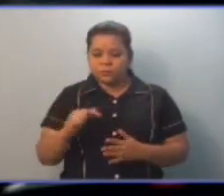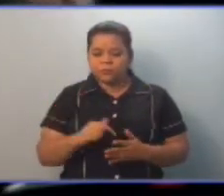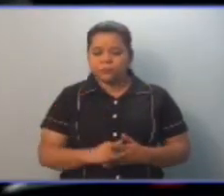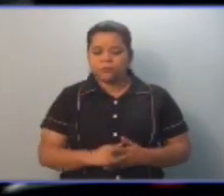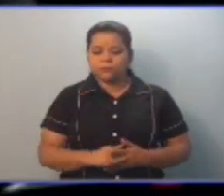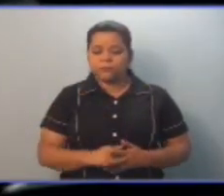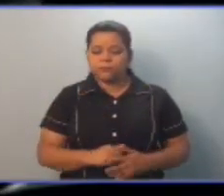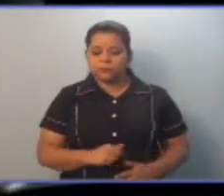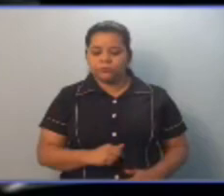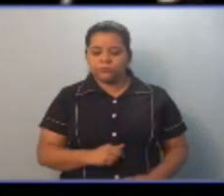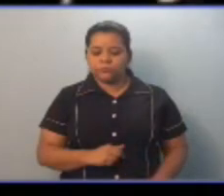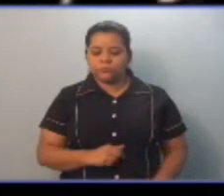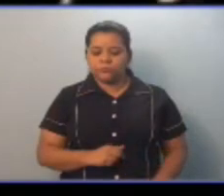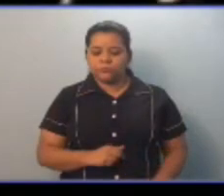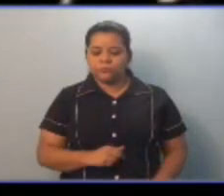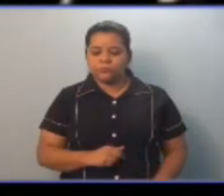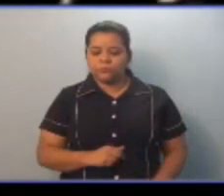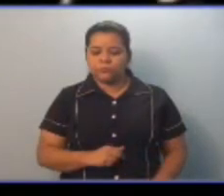preguntas.